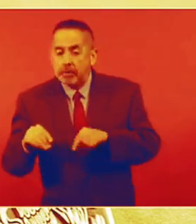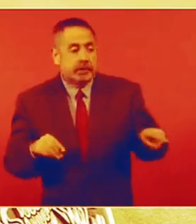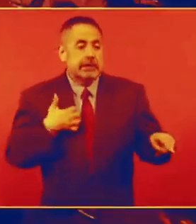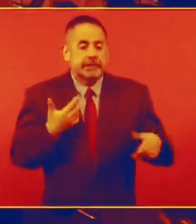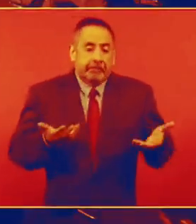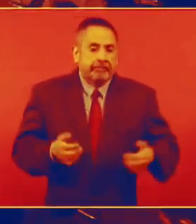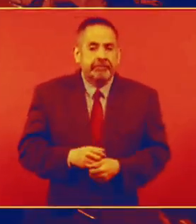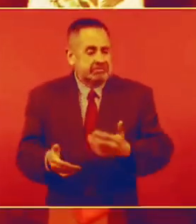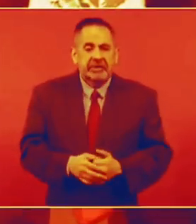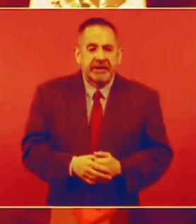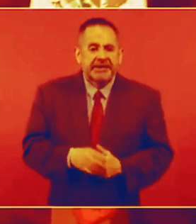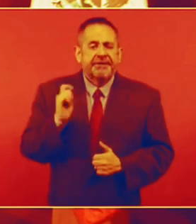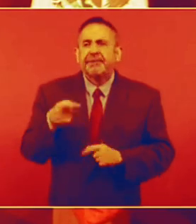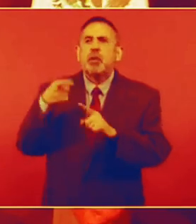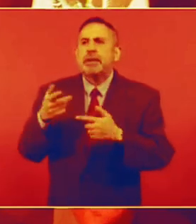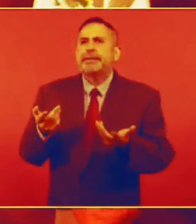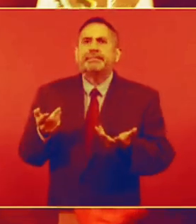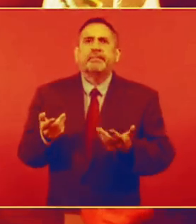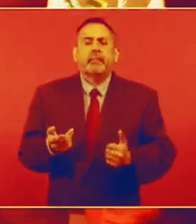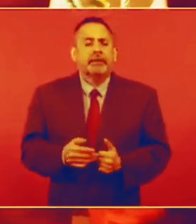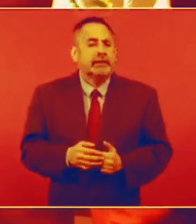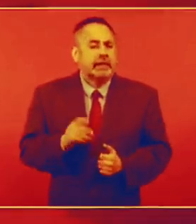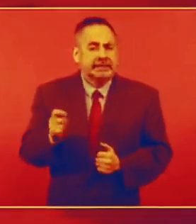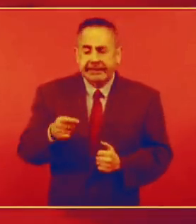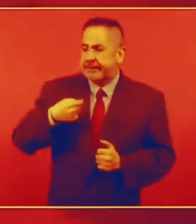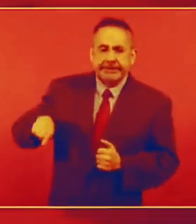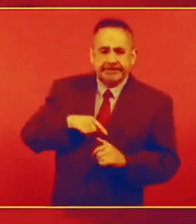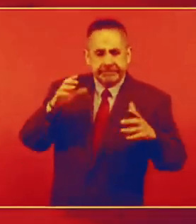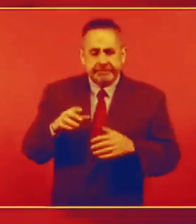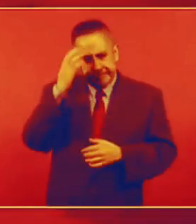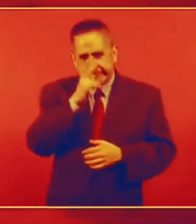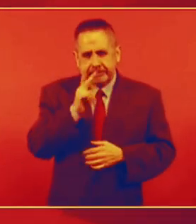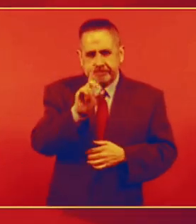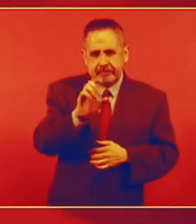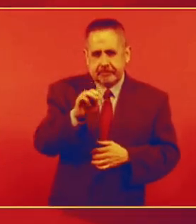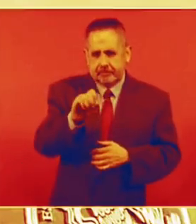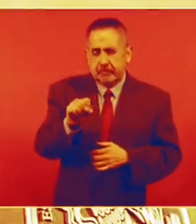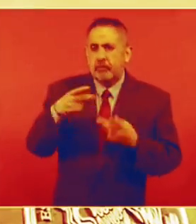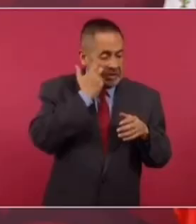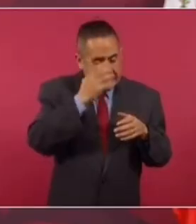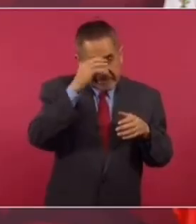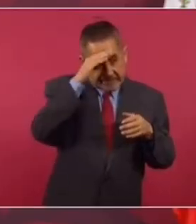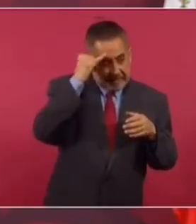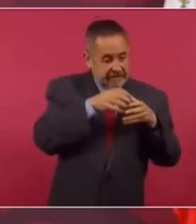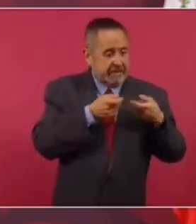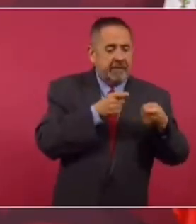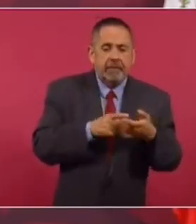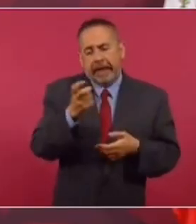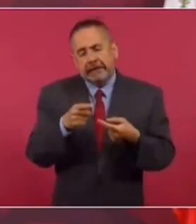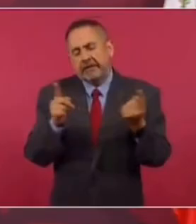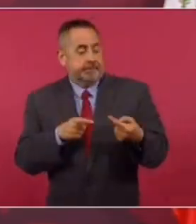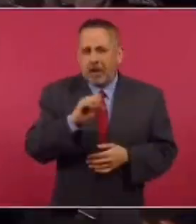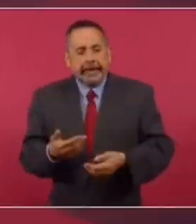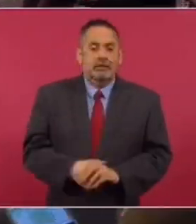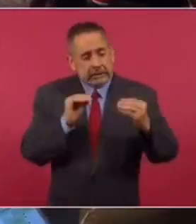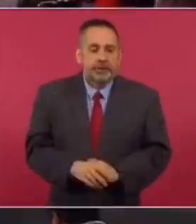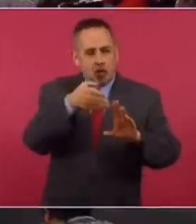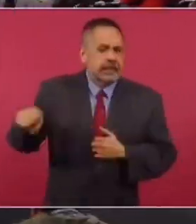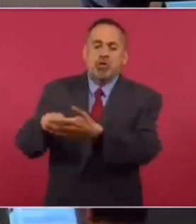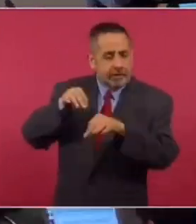La democracia nuestra, que consiste en que demos es pueblo y Kratos es poder. Esa es nuestra diferencia de fondo.